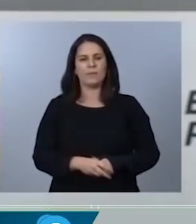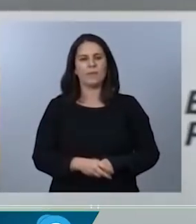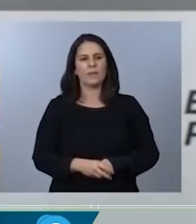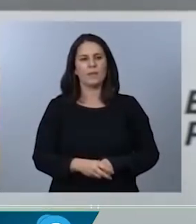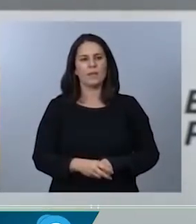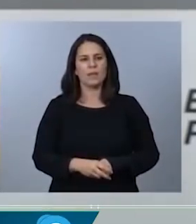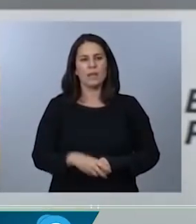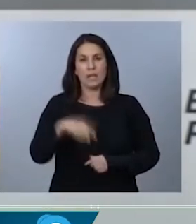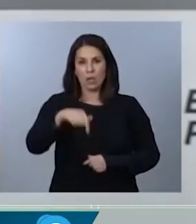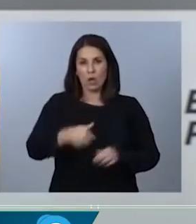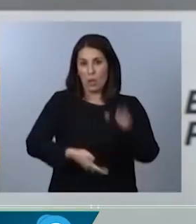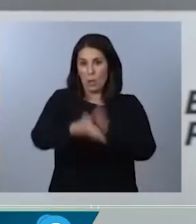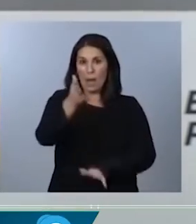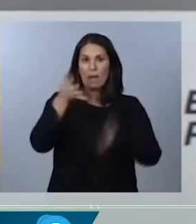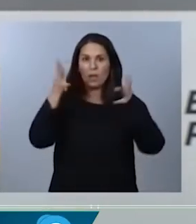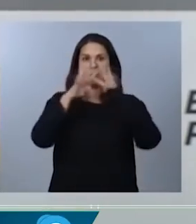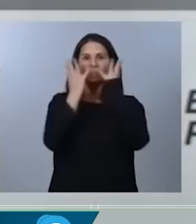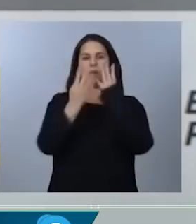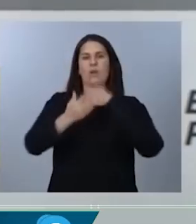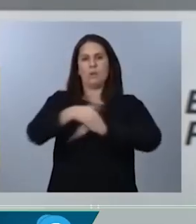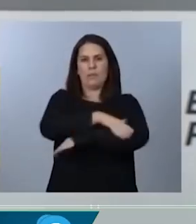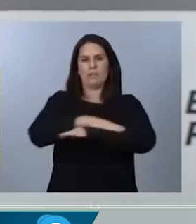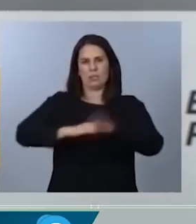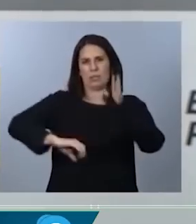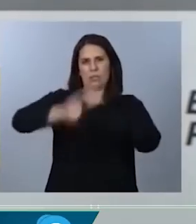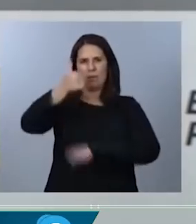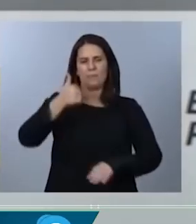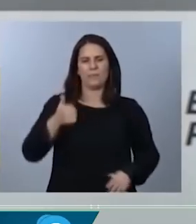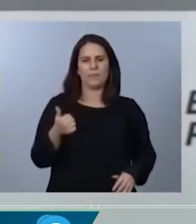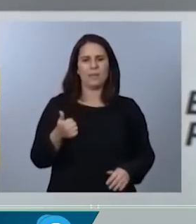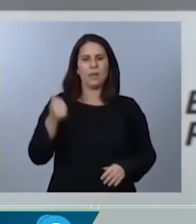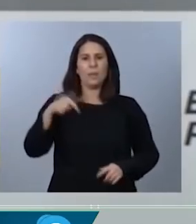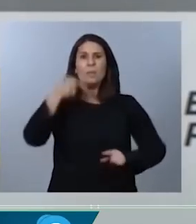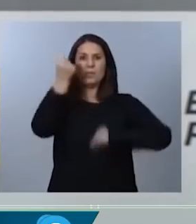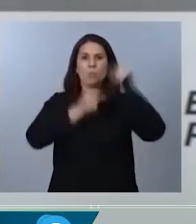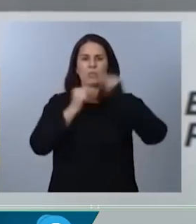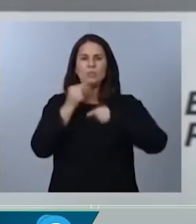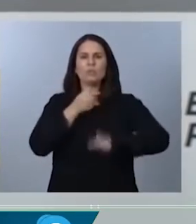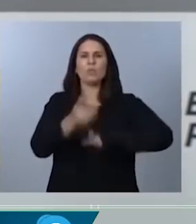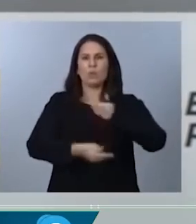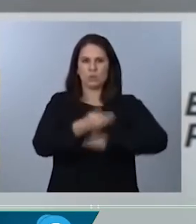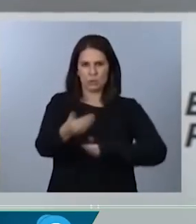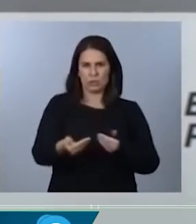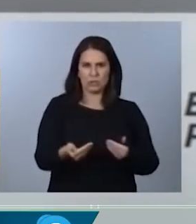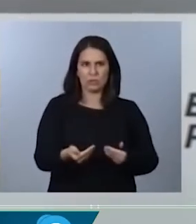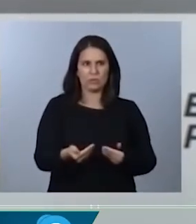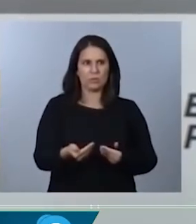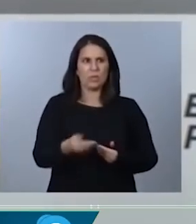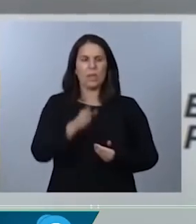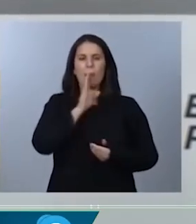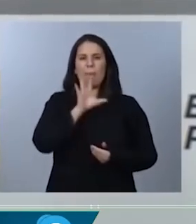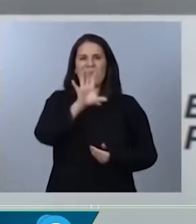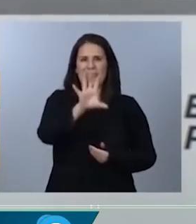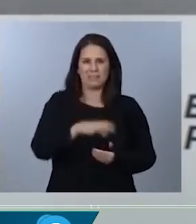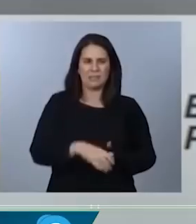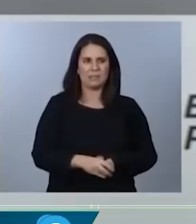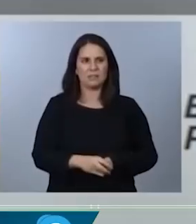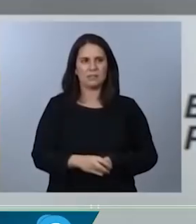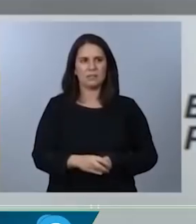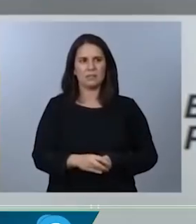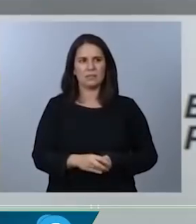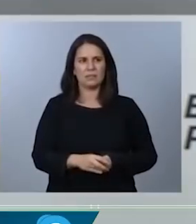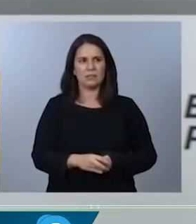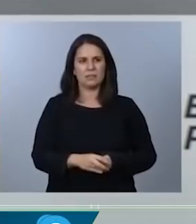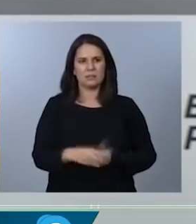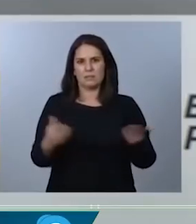dependiendo de si ese día se levantan y consideran mi vivienda tensionada, van a considerar que tengo que bajar el precio. ¿Y quién es un político para saber lo que está tensionado?